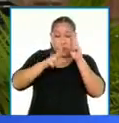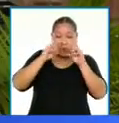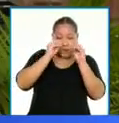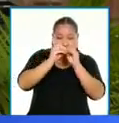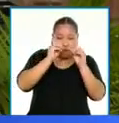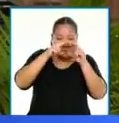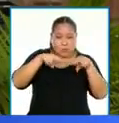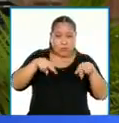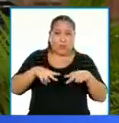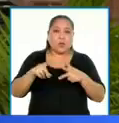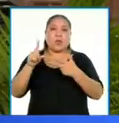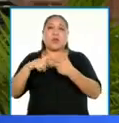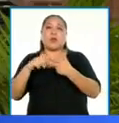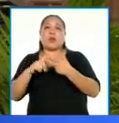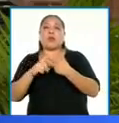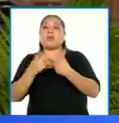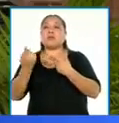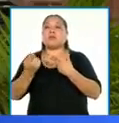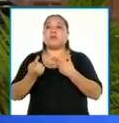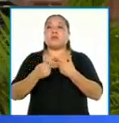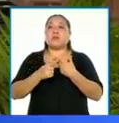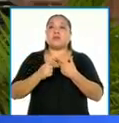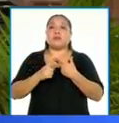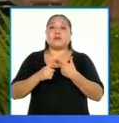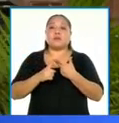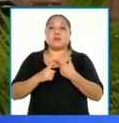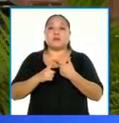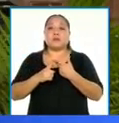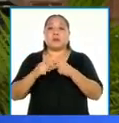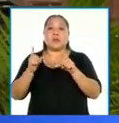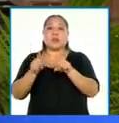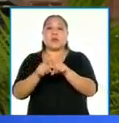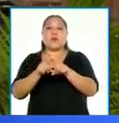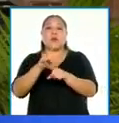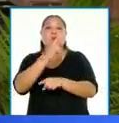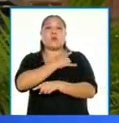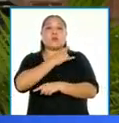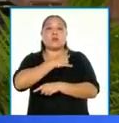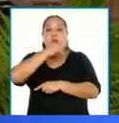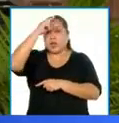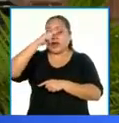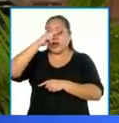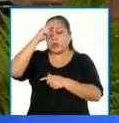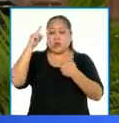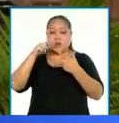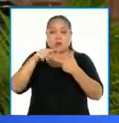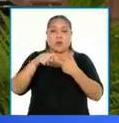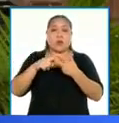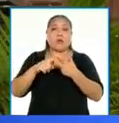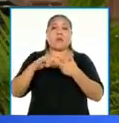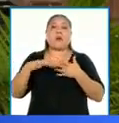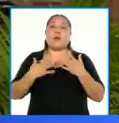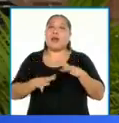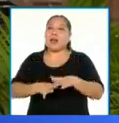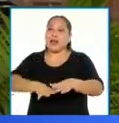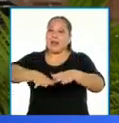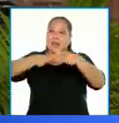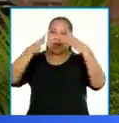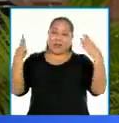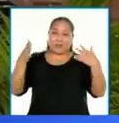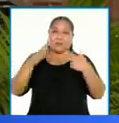así como la oferta por el lado de la Universidad Católica, para poder tener el máximo